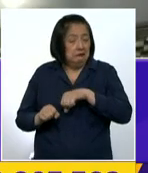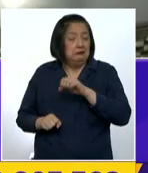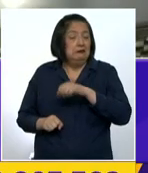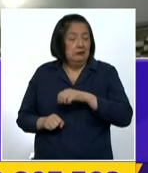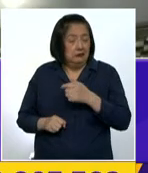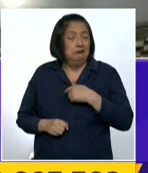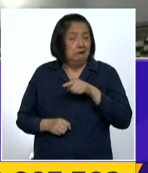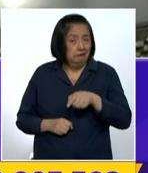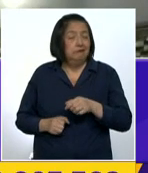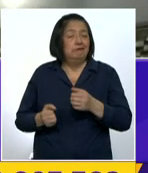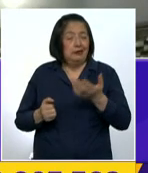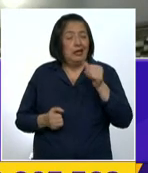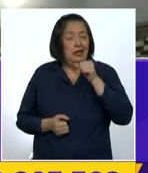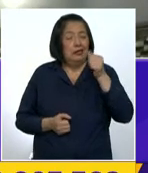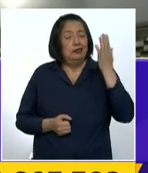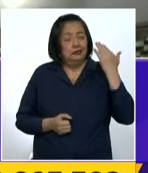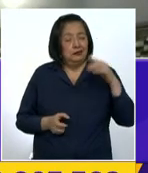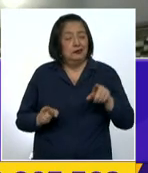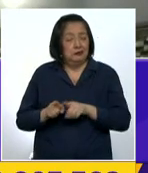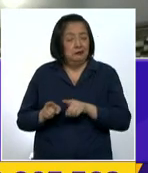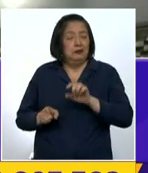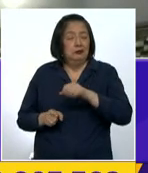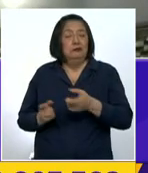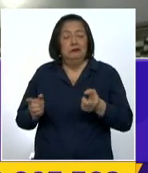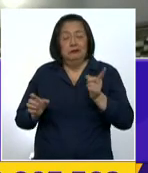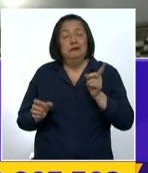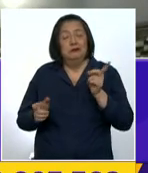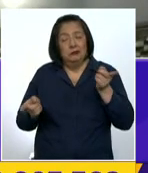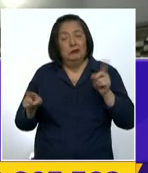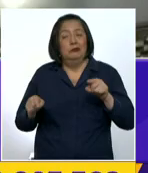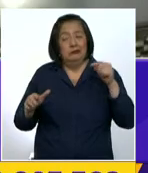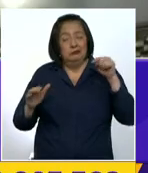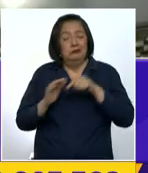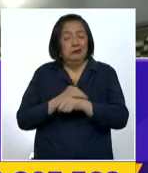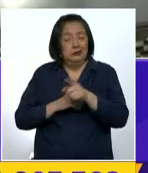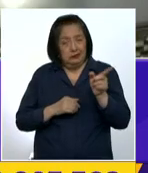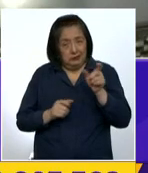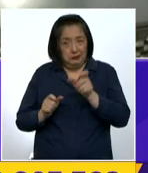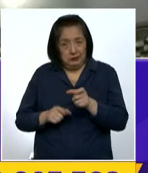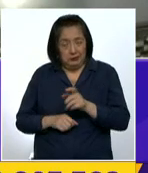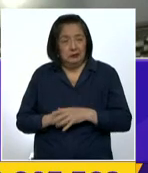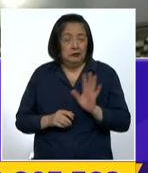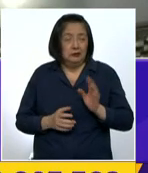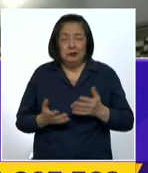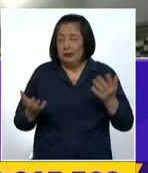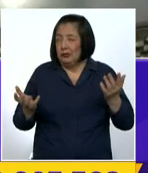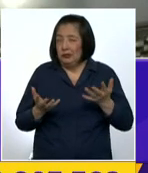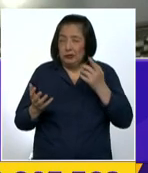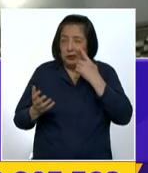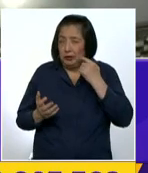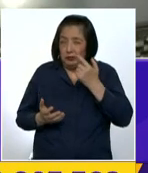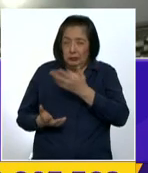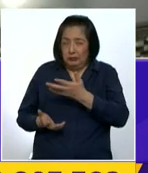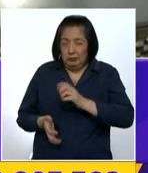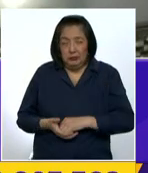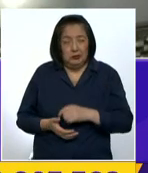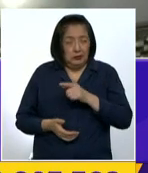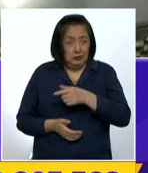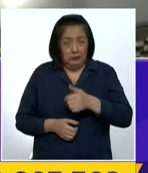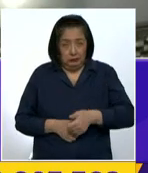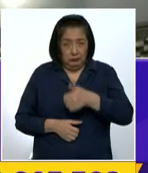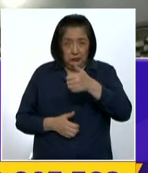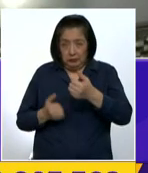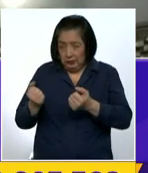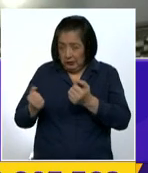también manejaba el auto el día de ayer al momento de cometer este hecho de sicariato. ¿Dónde está él ahora? Y él es el dueño